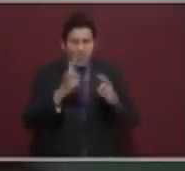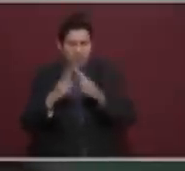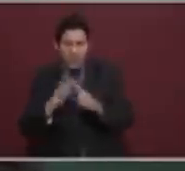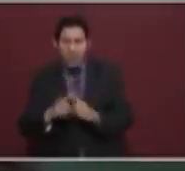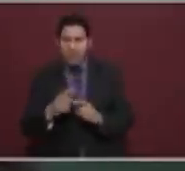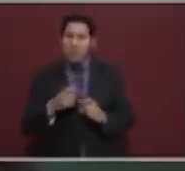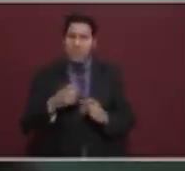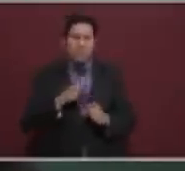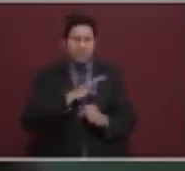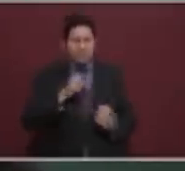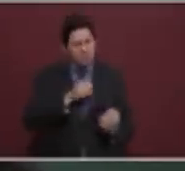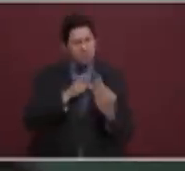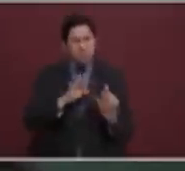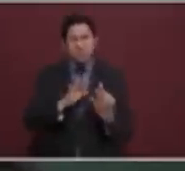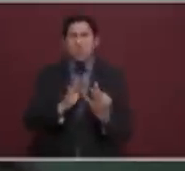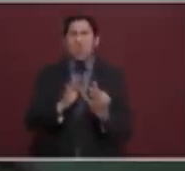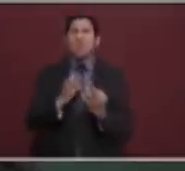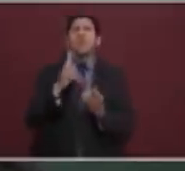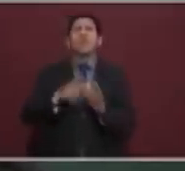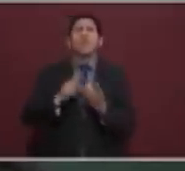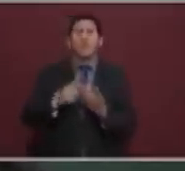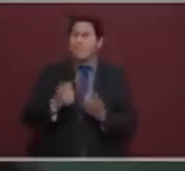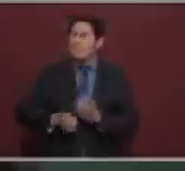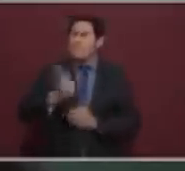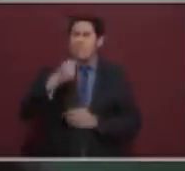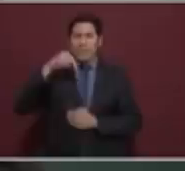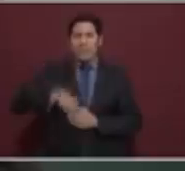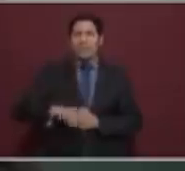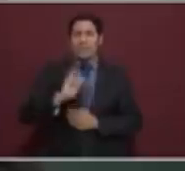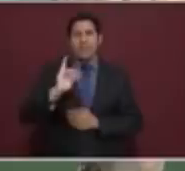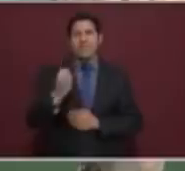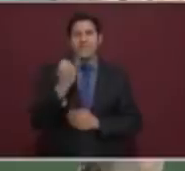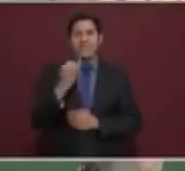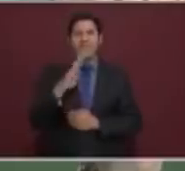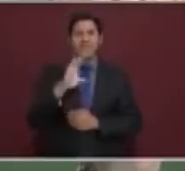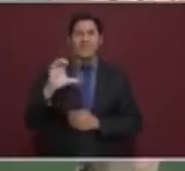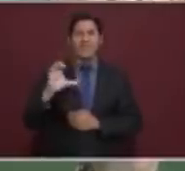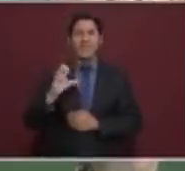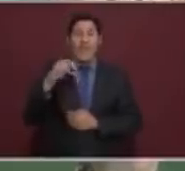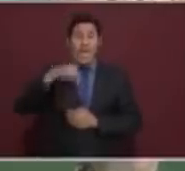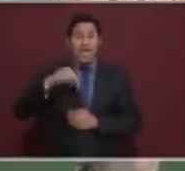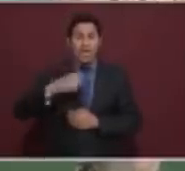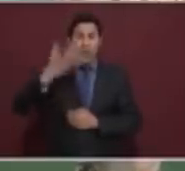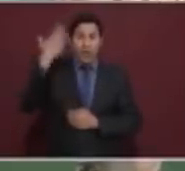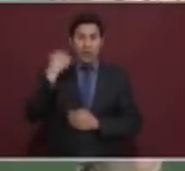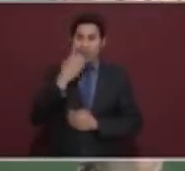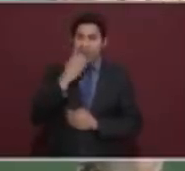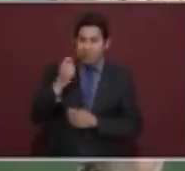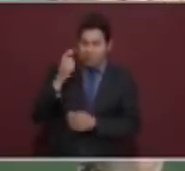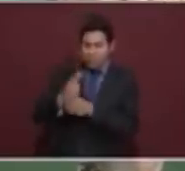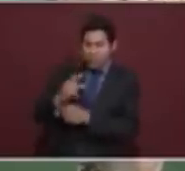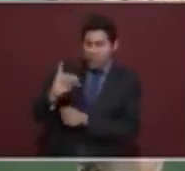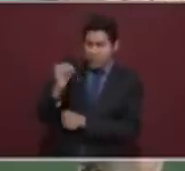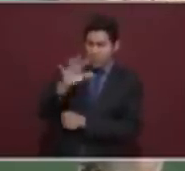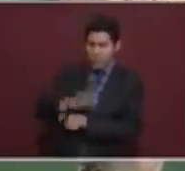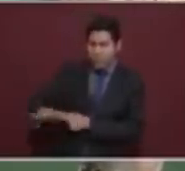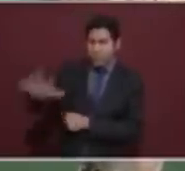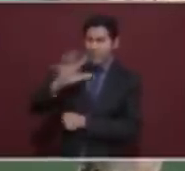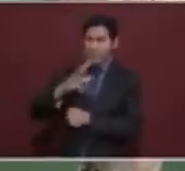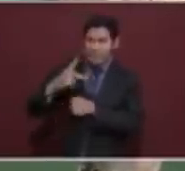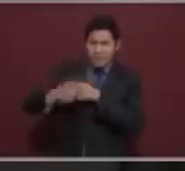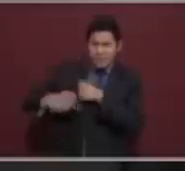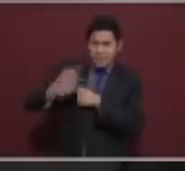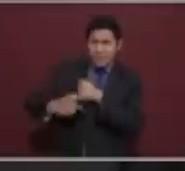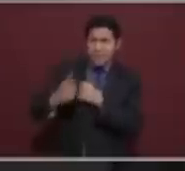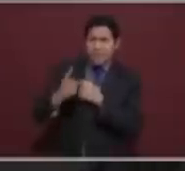aquí en tijuana que fue definida como una de las regiones prioritarias pero todas las regiones